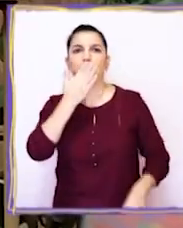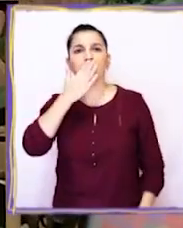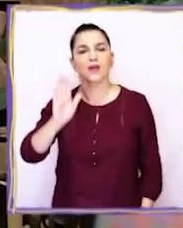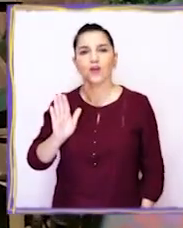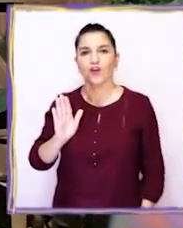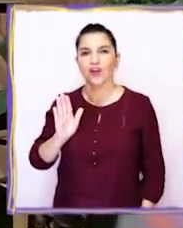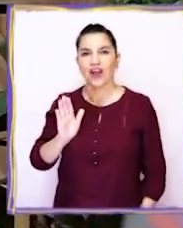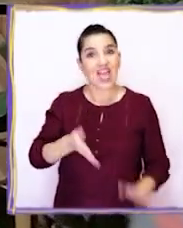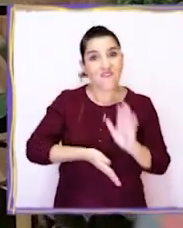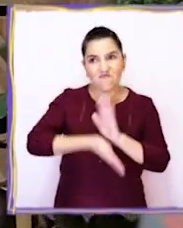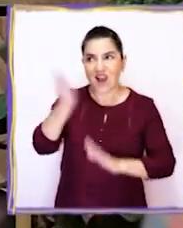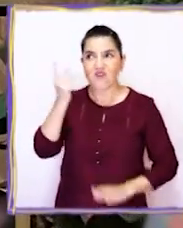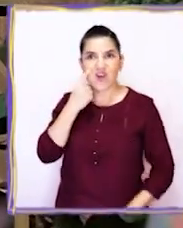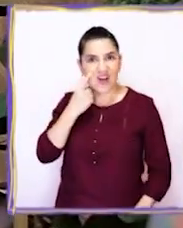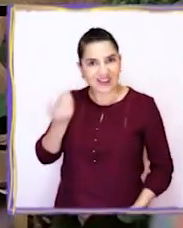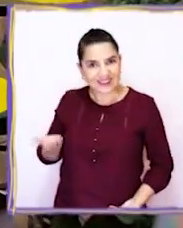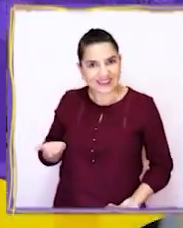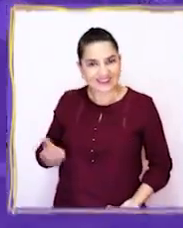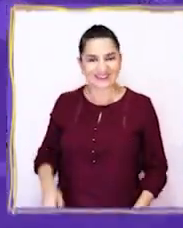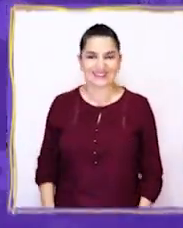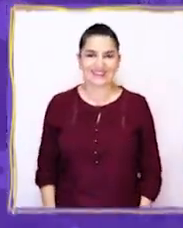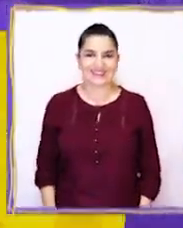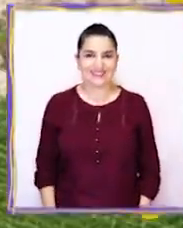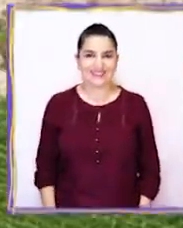idea. ¿Y si mejor lo vamos a ver?